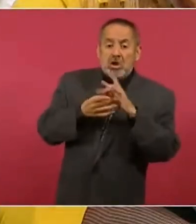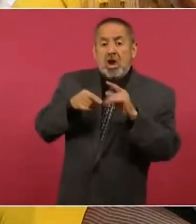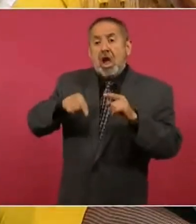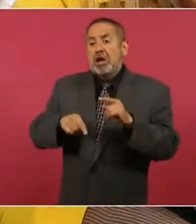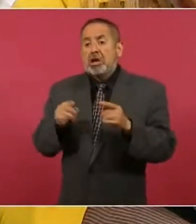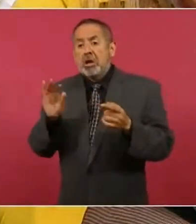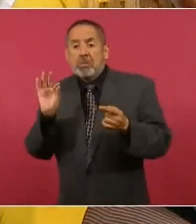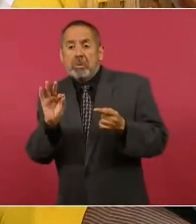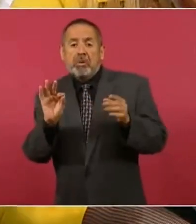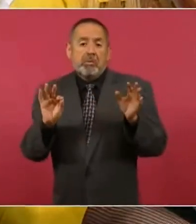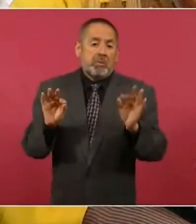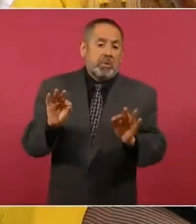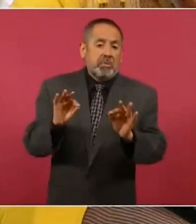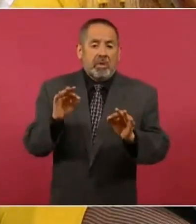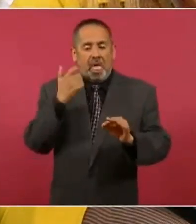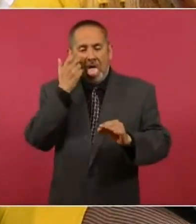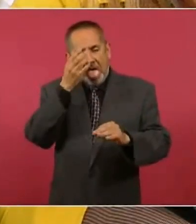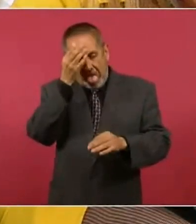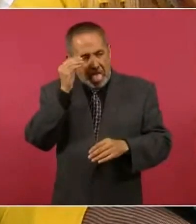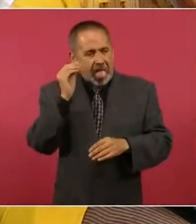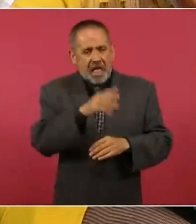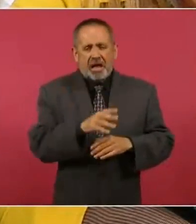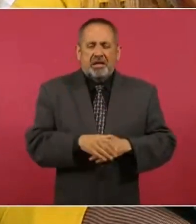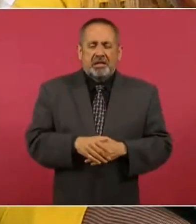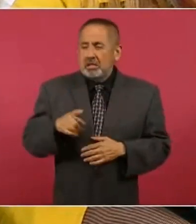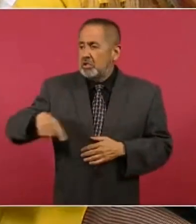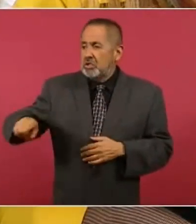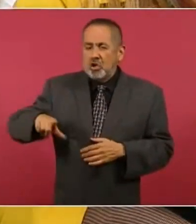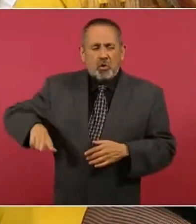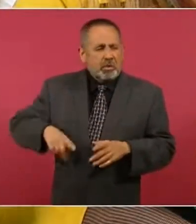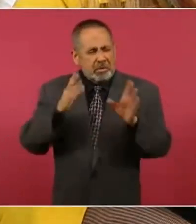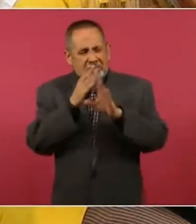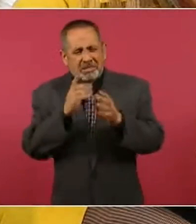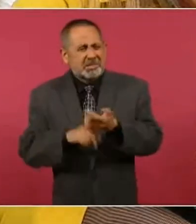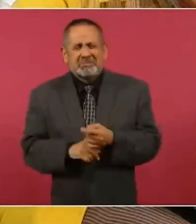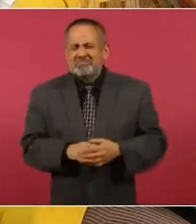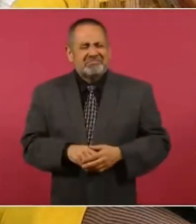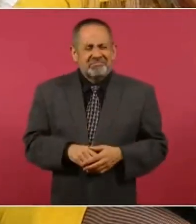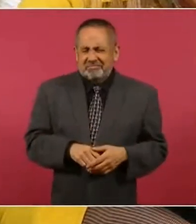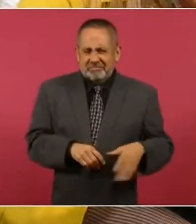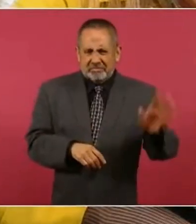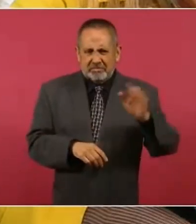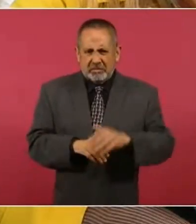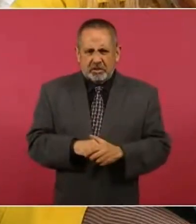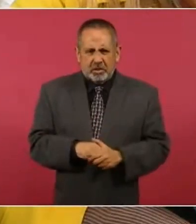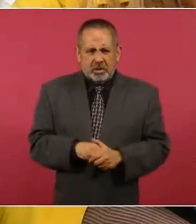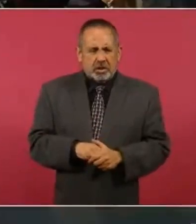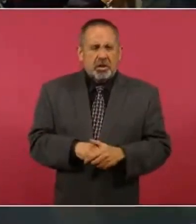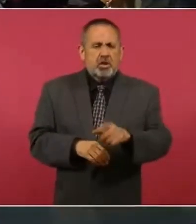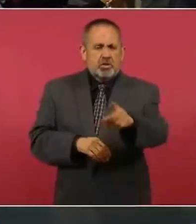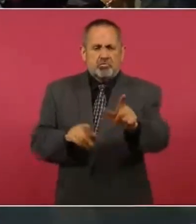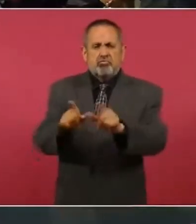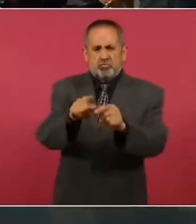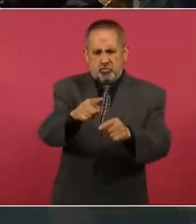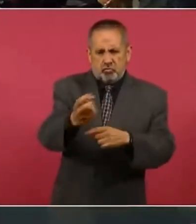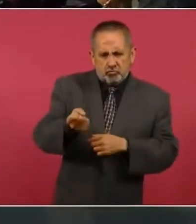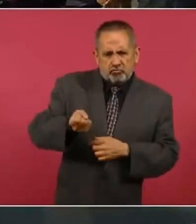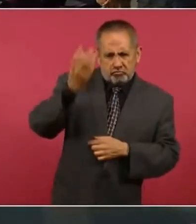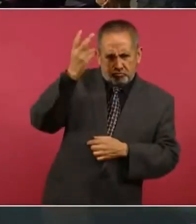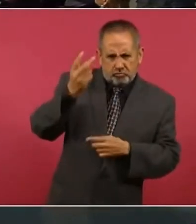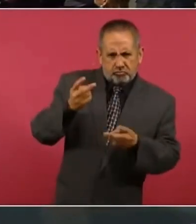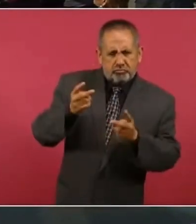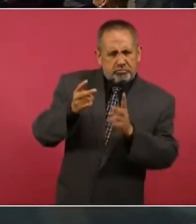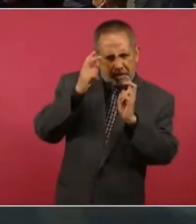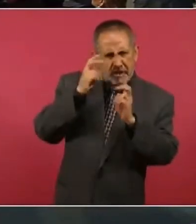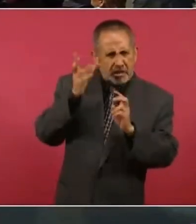siembran cosas y que esta persona pues es espiada por su gobierno, cuando no, es una actividad que se realizó. Súbelo tú a la red nada más, súbelo tú a la Bueno, red. Ahí lo